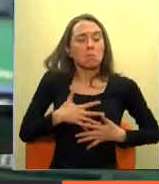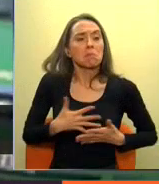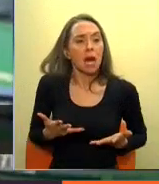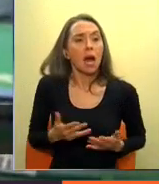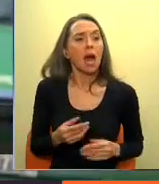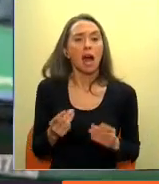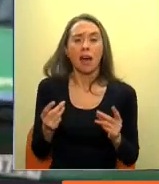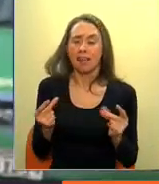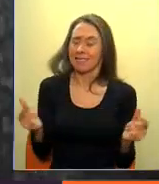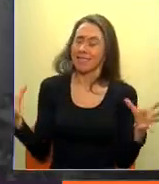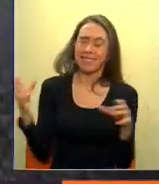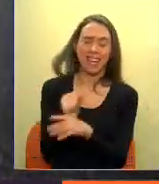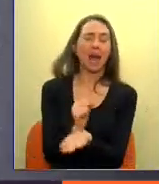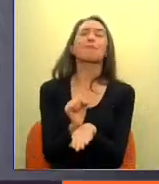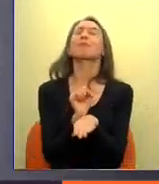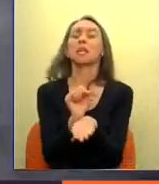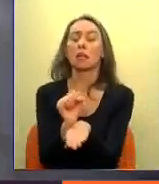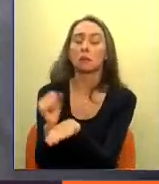un par de segundos